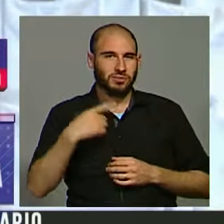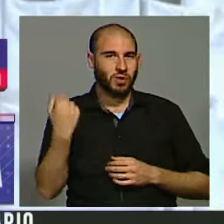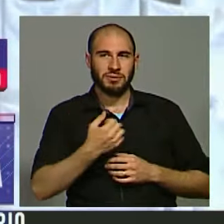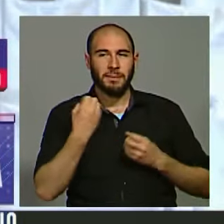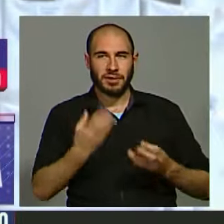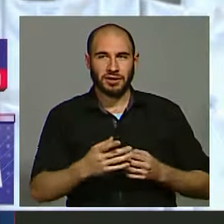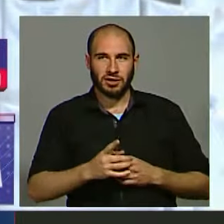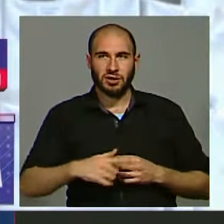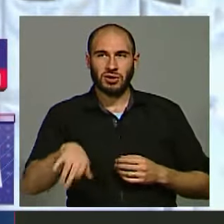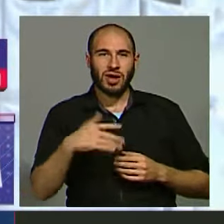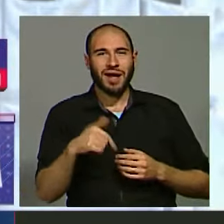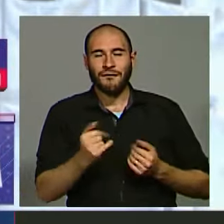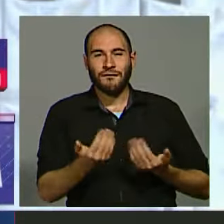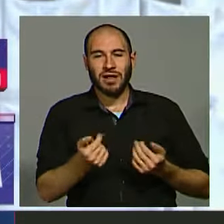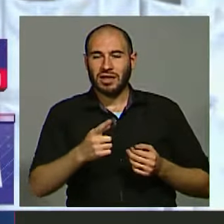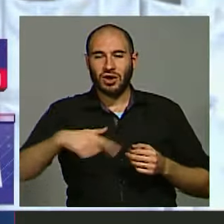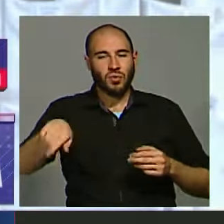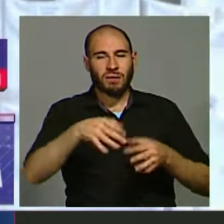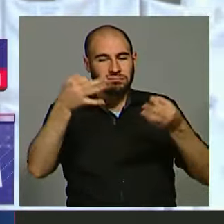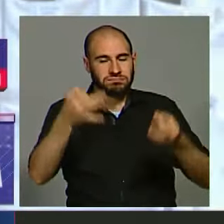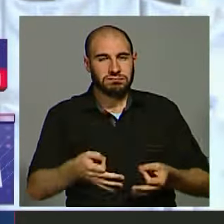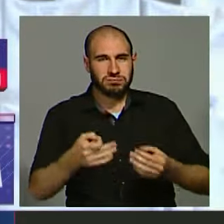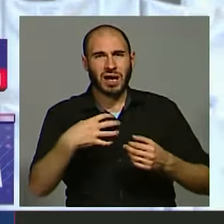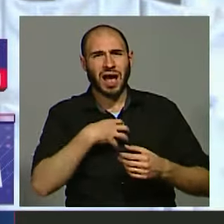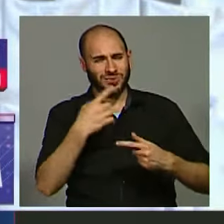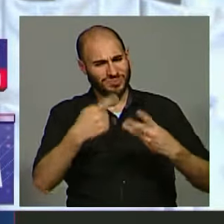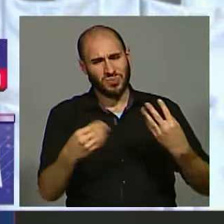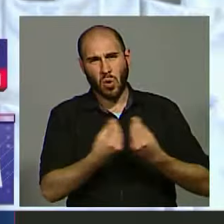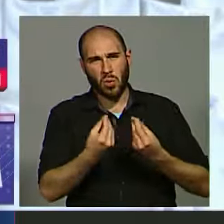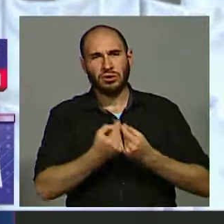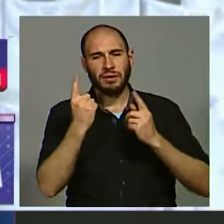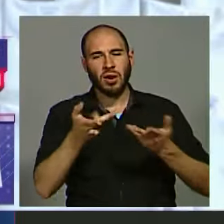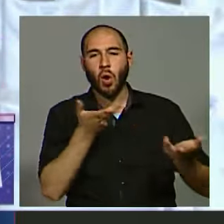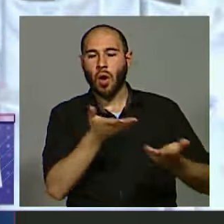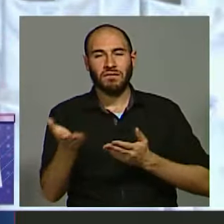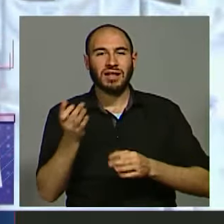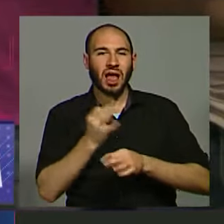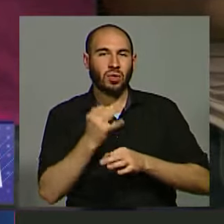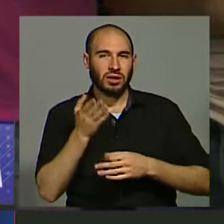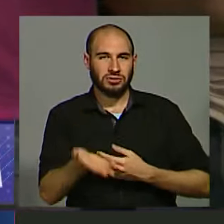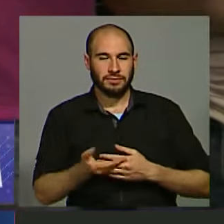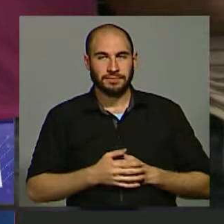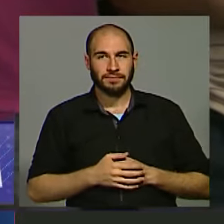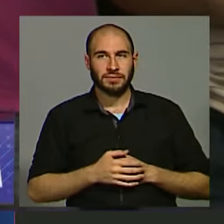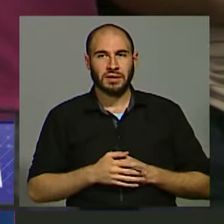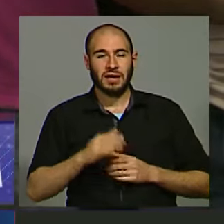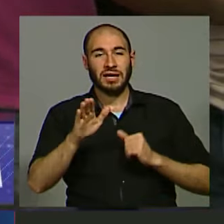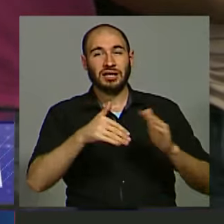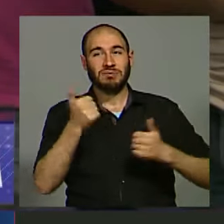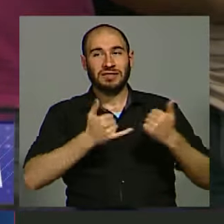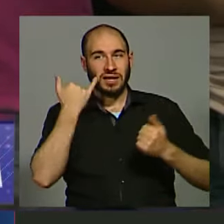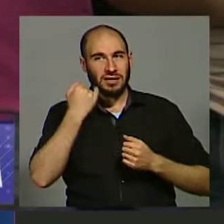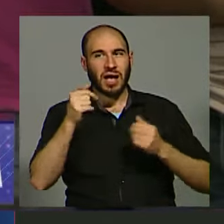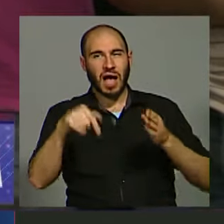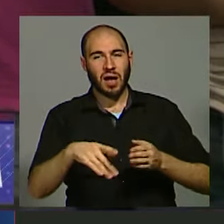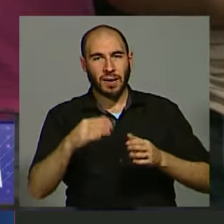porque estábamos careciendo del espacio acorde para la cantidad de alumnos y de oferta educativa que tenemos. Ya fue la licitación, ahora ya está en